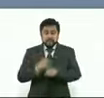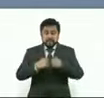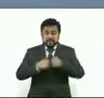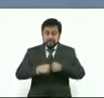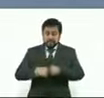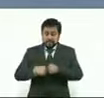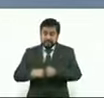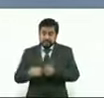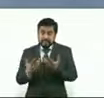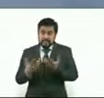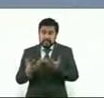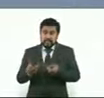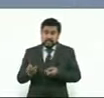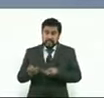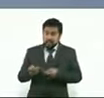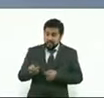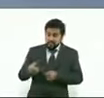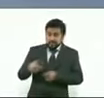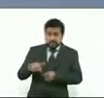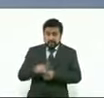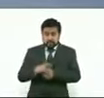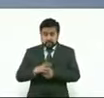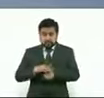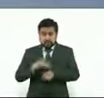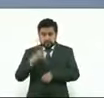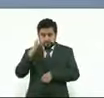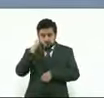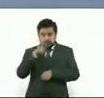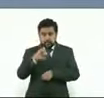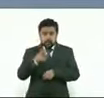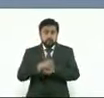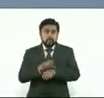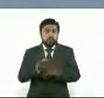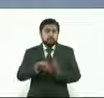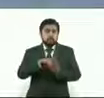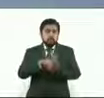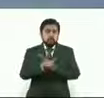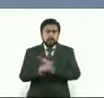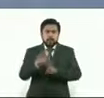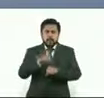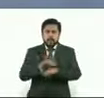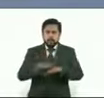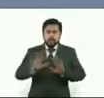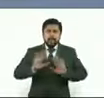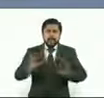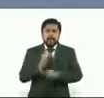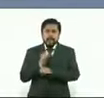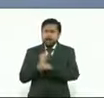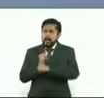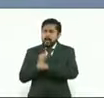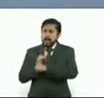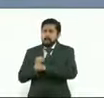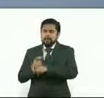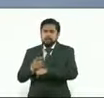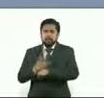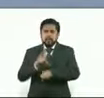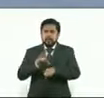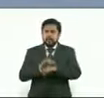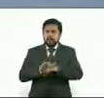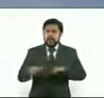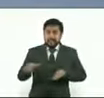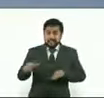estudios, en pavimentos el 2-3 veces tu peso, en pavimento y concreto hidráulico es